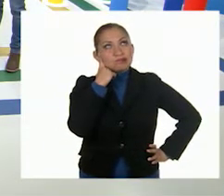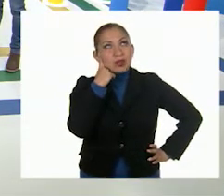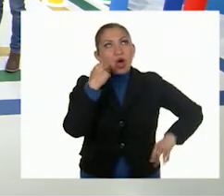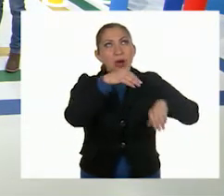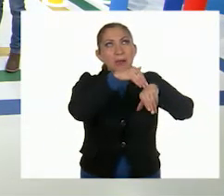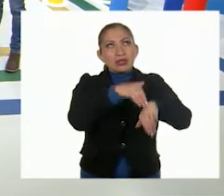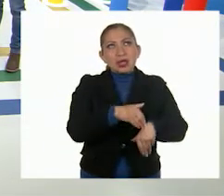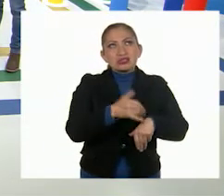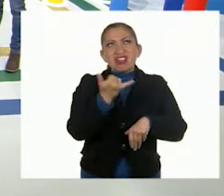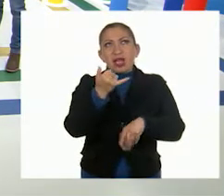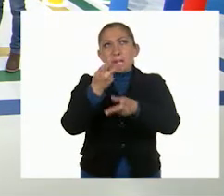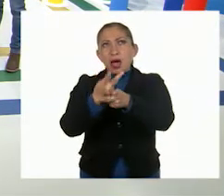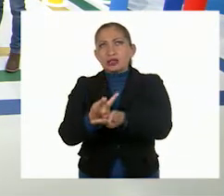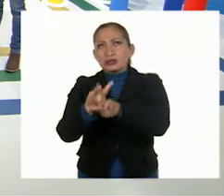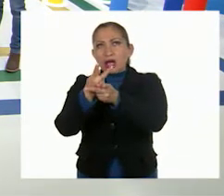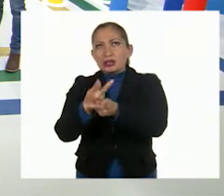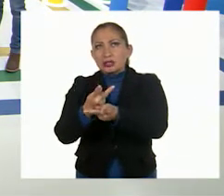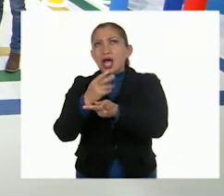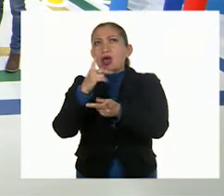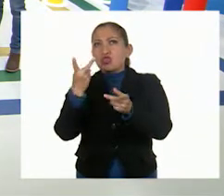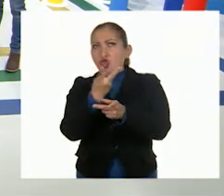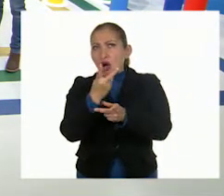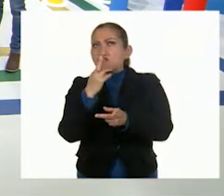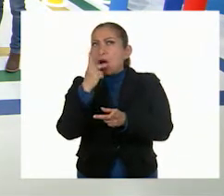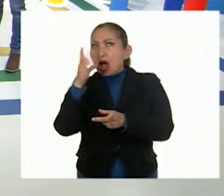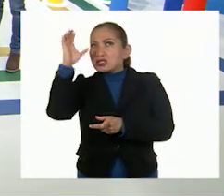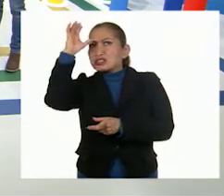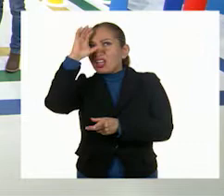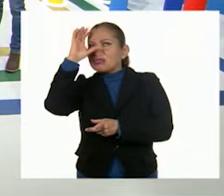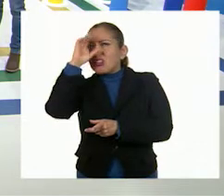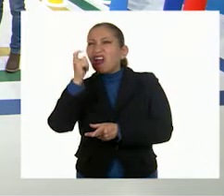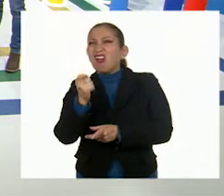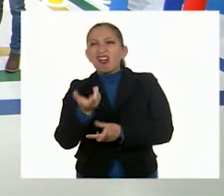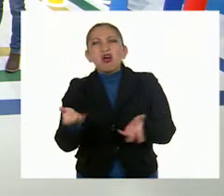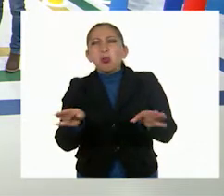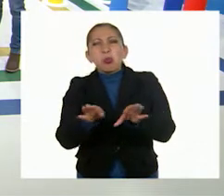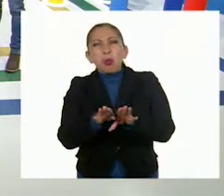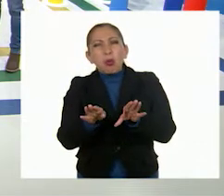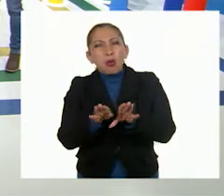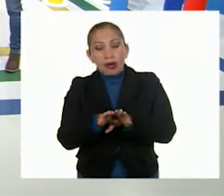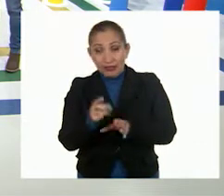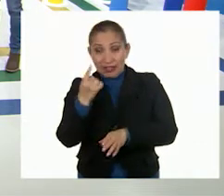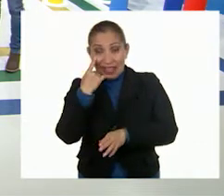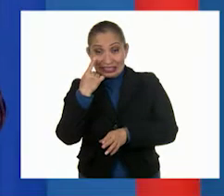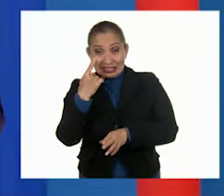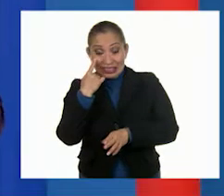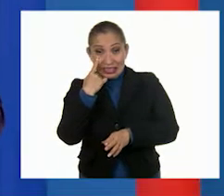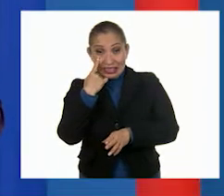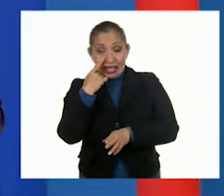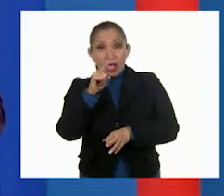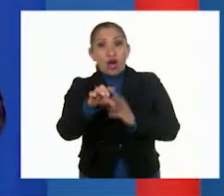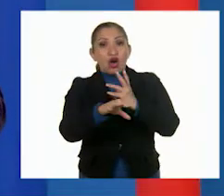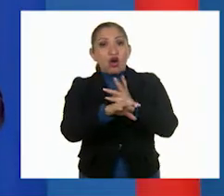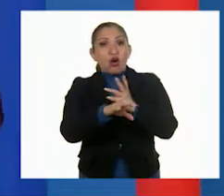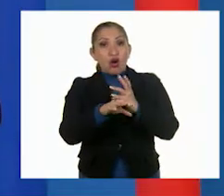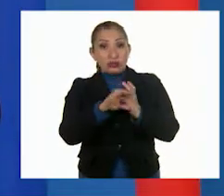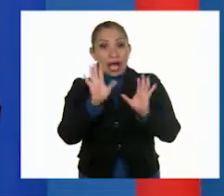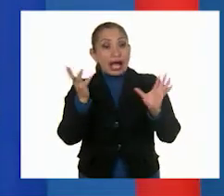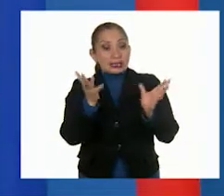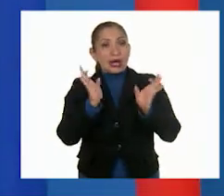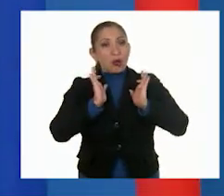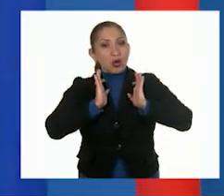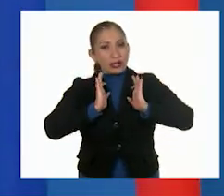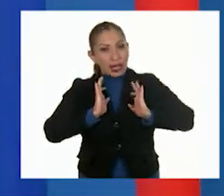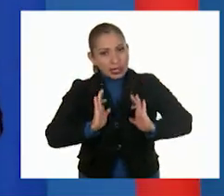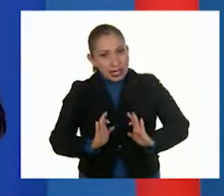Obediencia y paciencia son la mejor ciencia. Que si tomamos las cosas con calma y las hacemos de